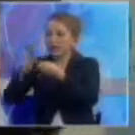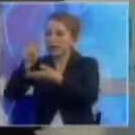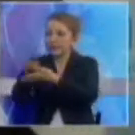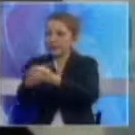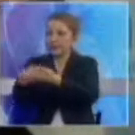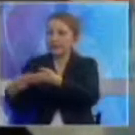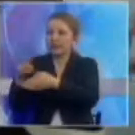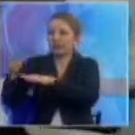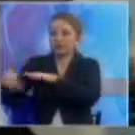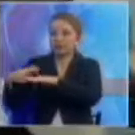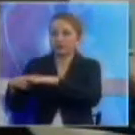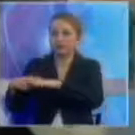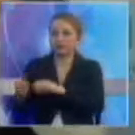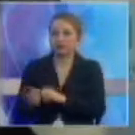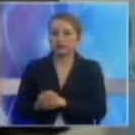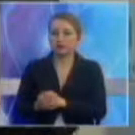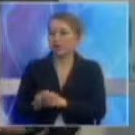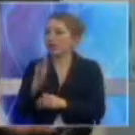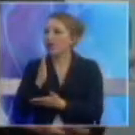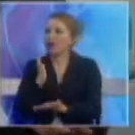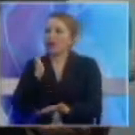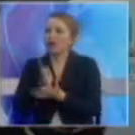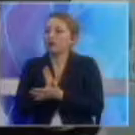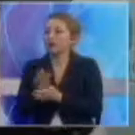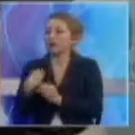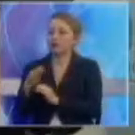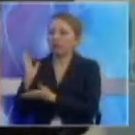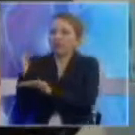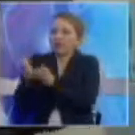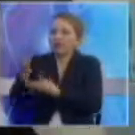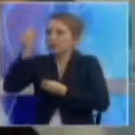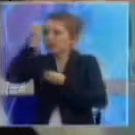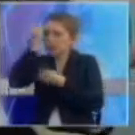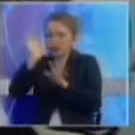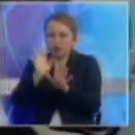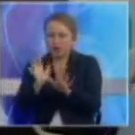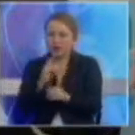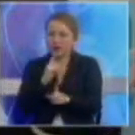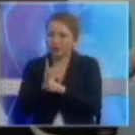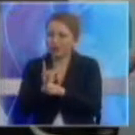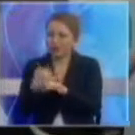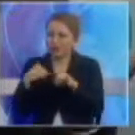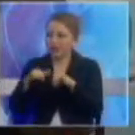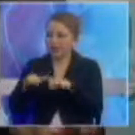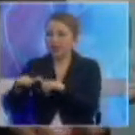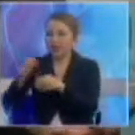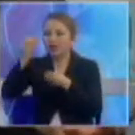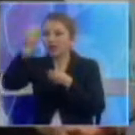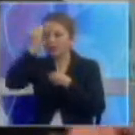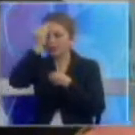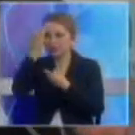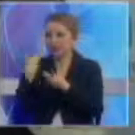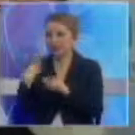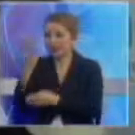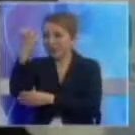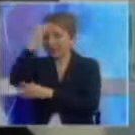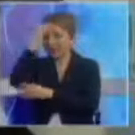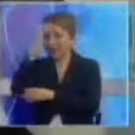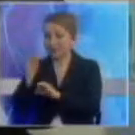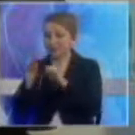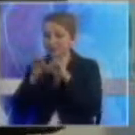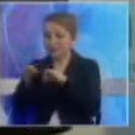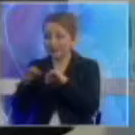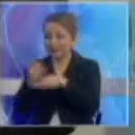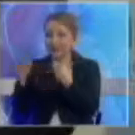nacional hace que se dejen de enseñar valores. Además, sí tenemos lo que es la educación para la ciudadanía, que